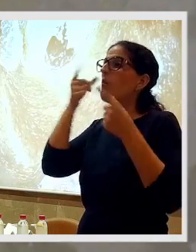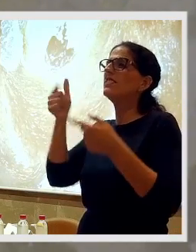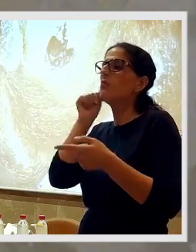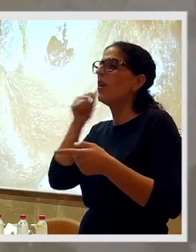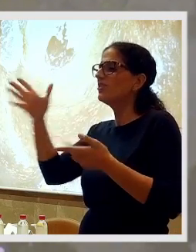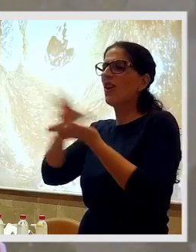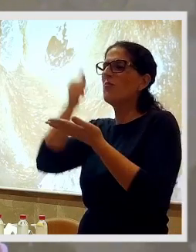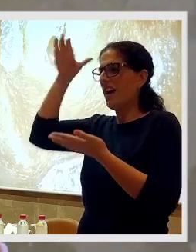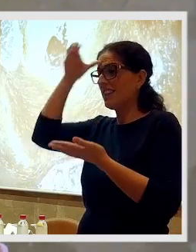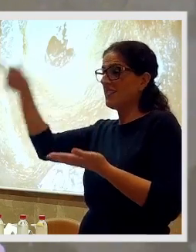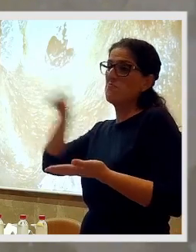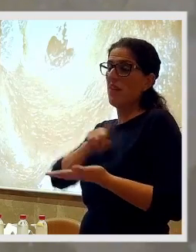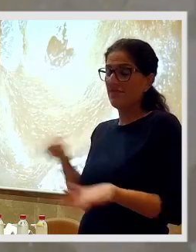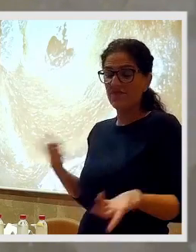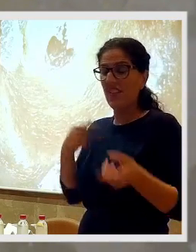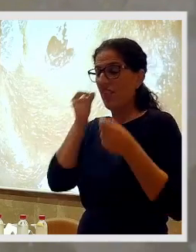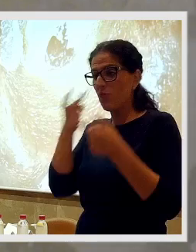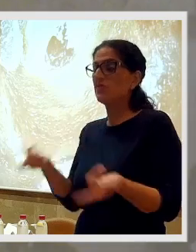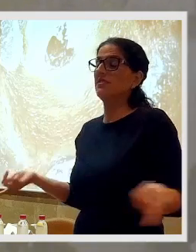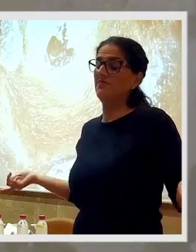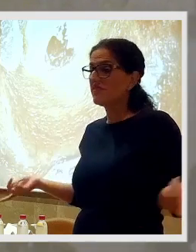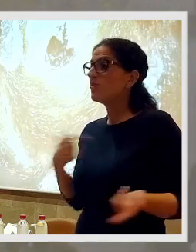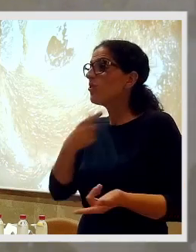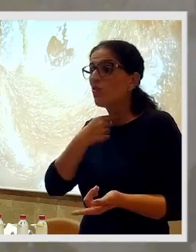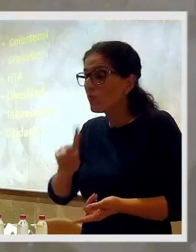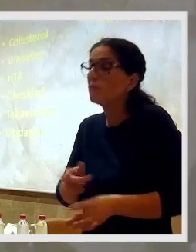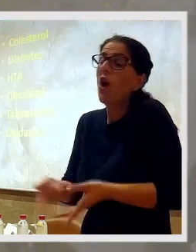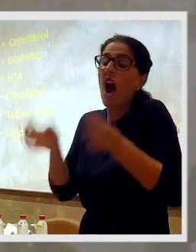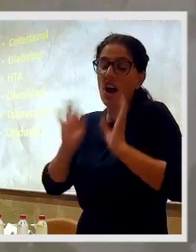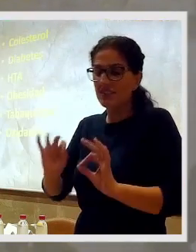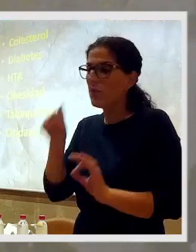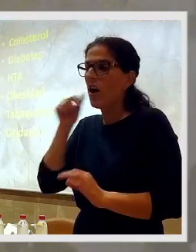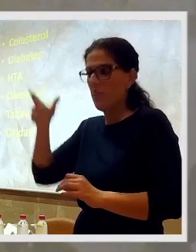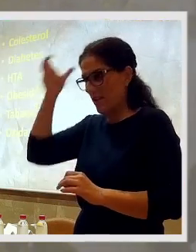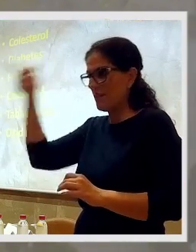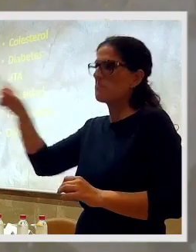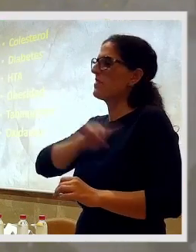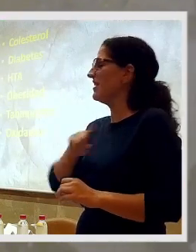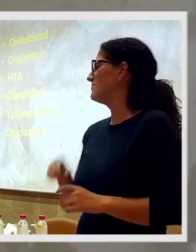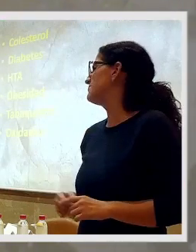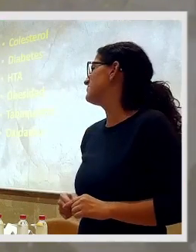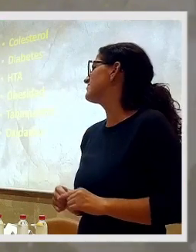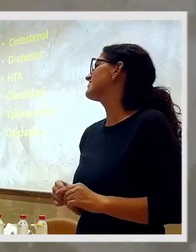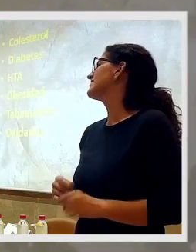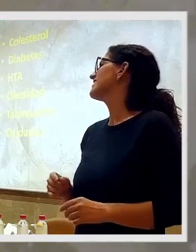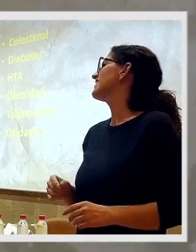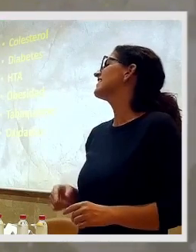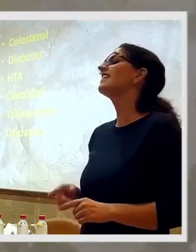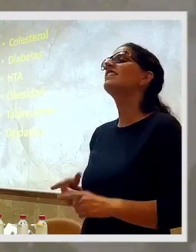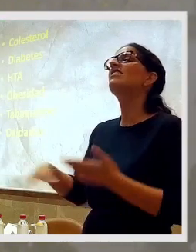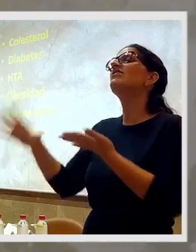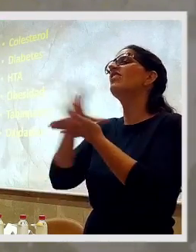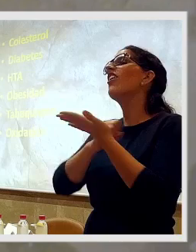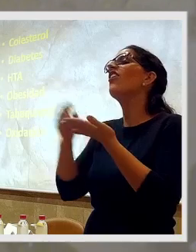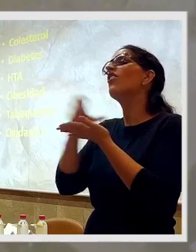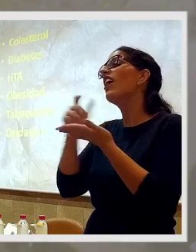hombre en todos los aspectos, por mucho que nos guste o por mucho que no nos guste. De todas formas, estos factores de riesgo y